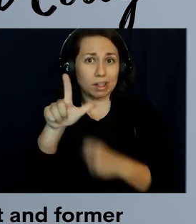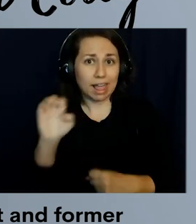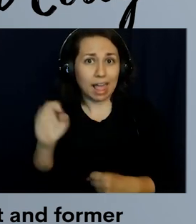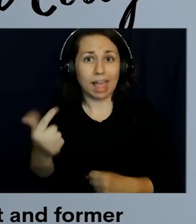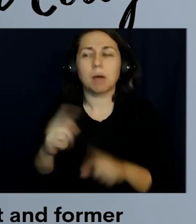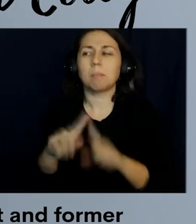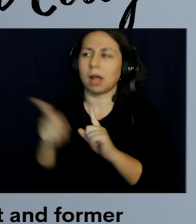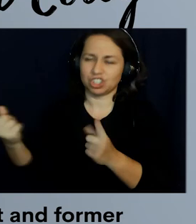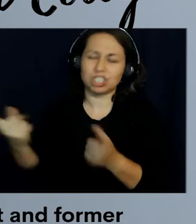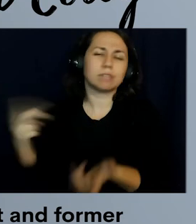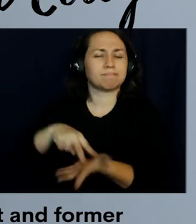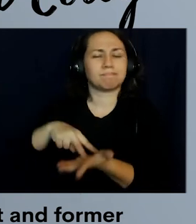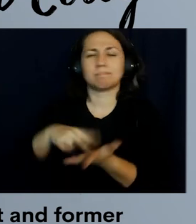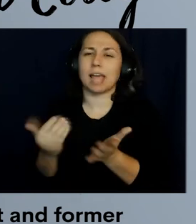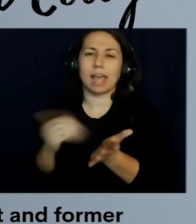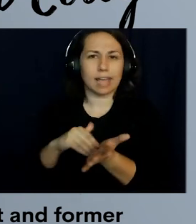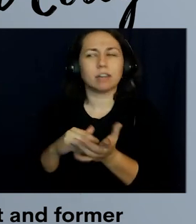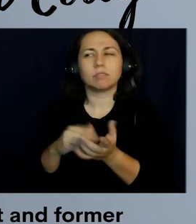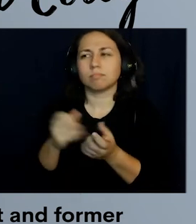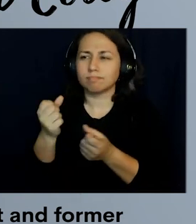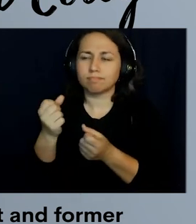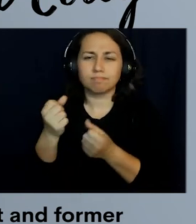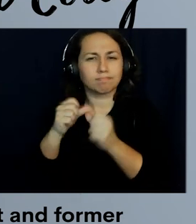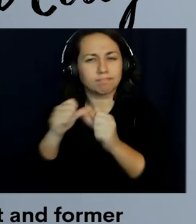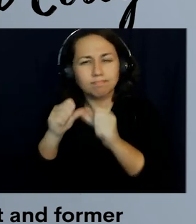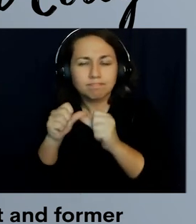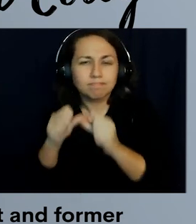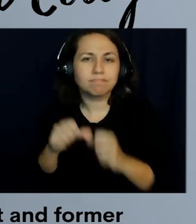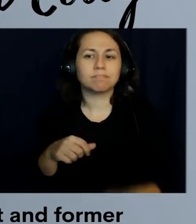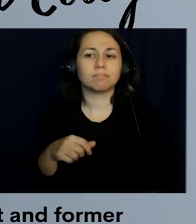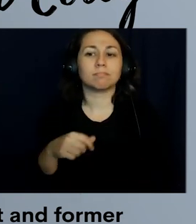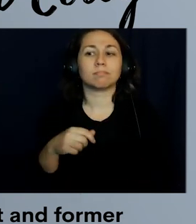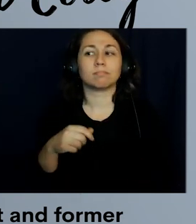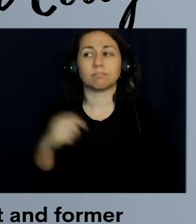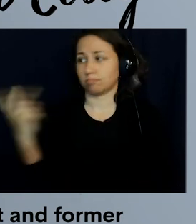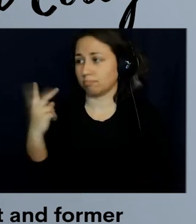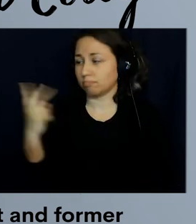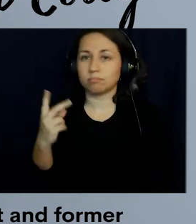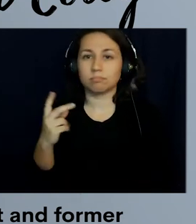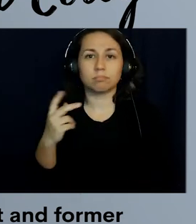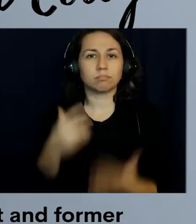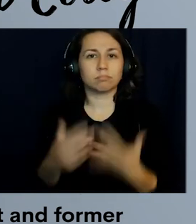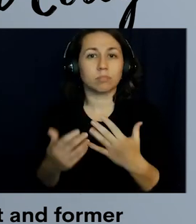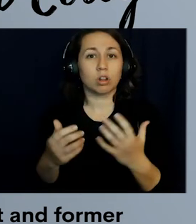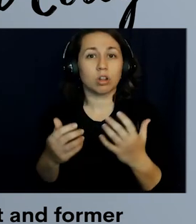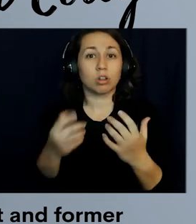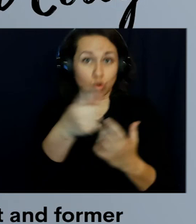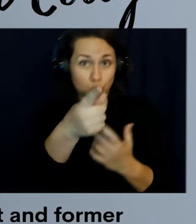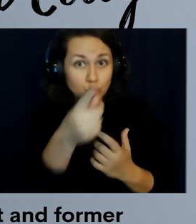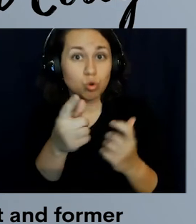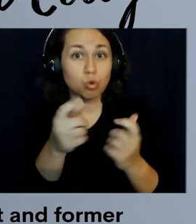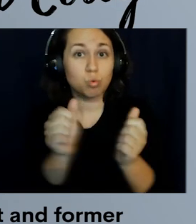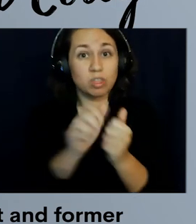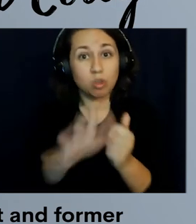que los felicitan y les dan el respeto que se merecen cuando van a lograr las cosas que quieren lograr.